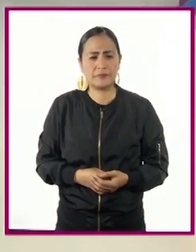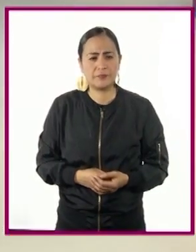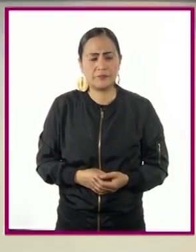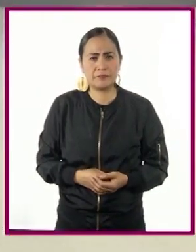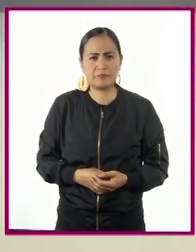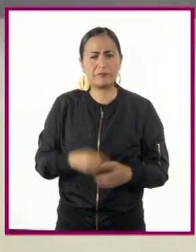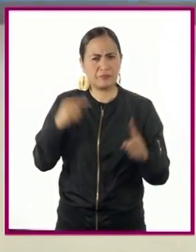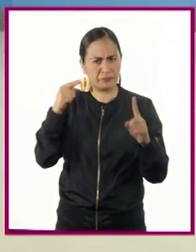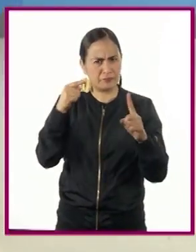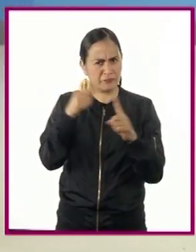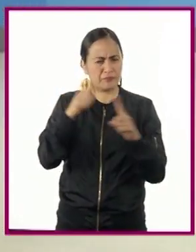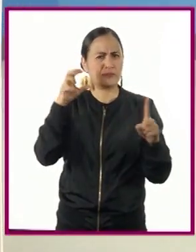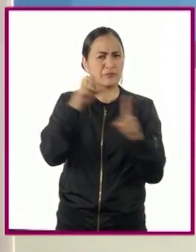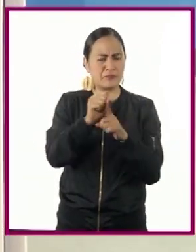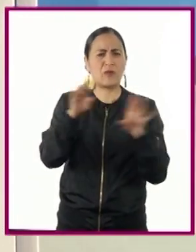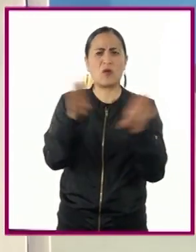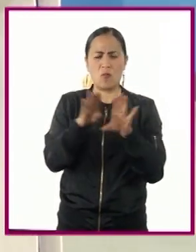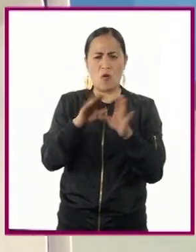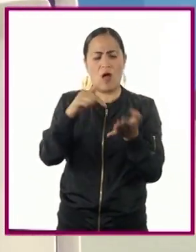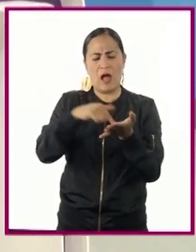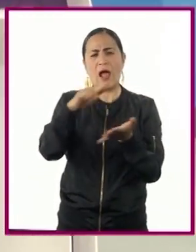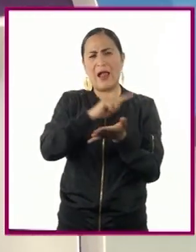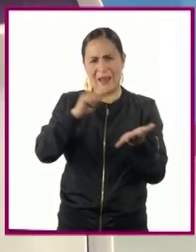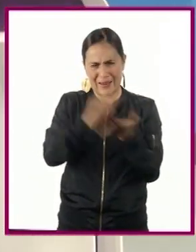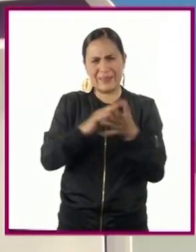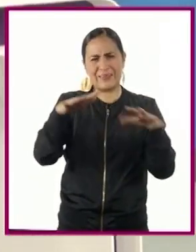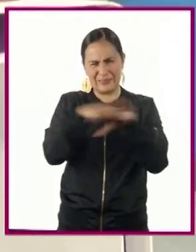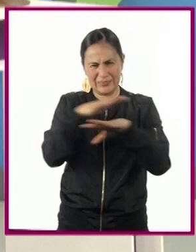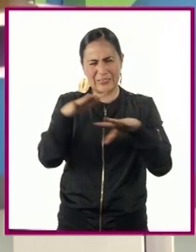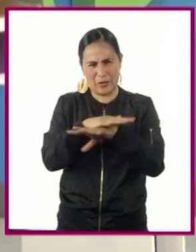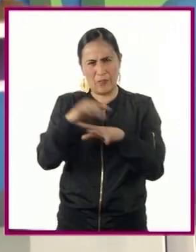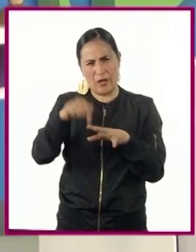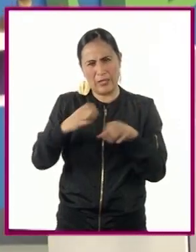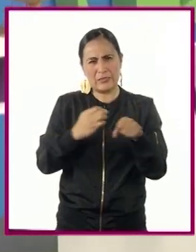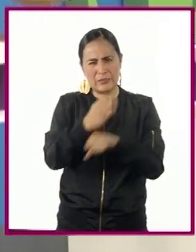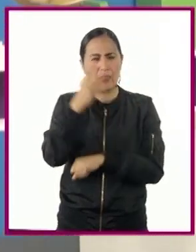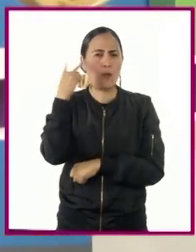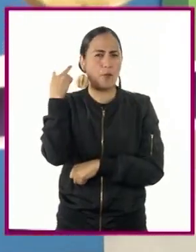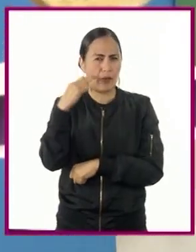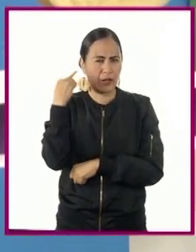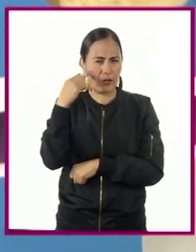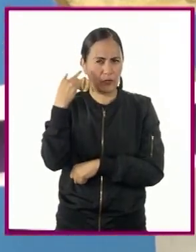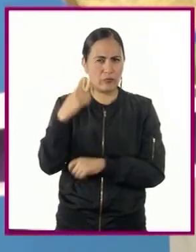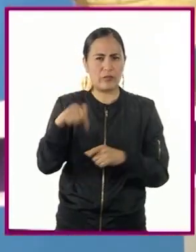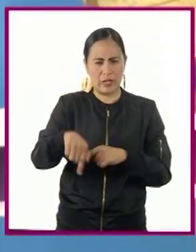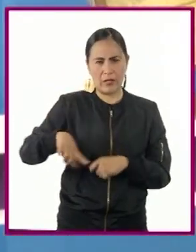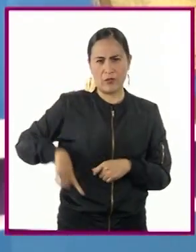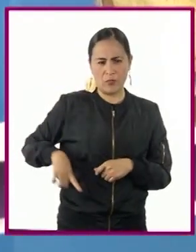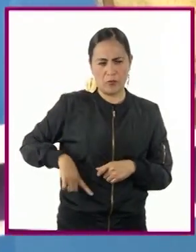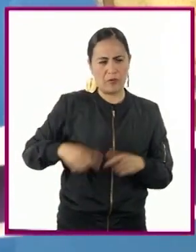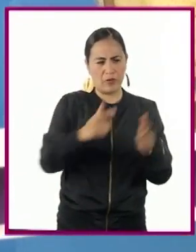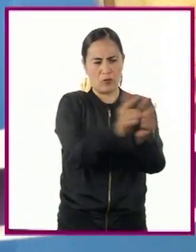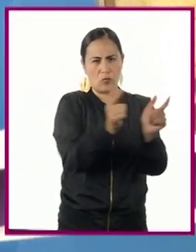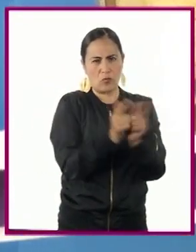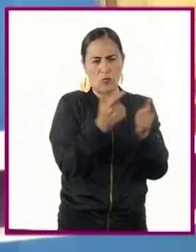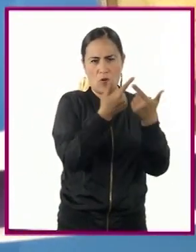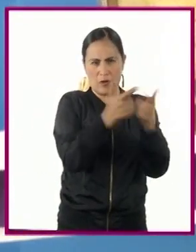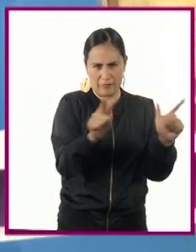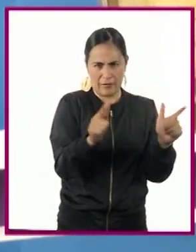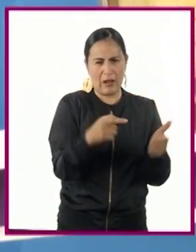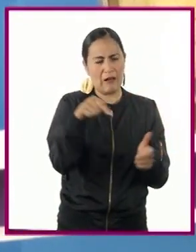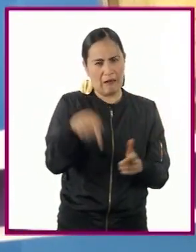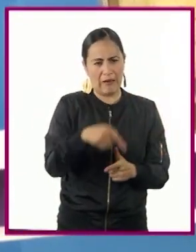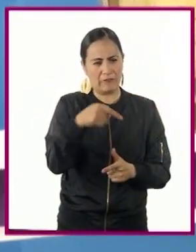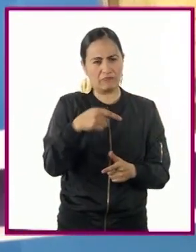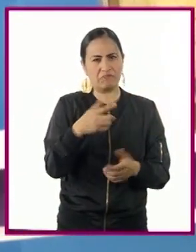Para lograrlo, fueron promulgadas las leyes de reforma en Veracruz, lugar donde el gobierno liberal había establecido su sede. Las